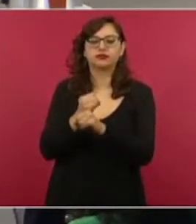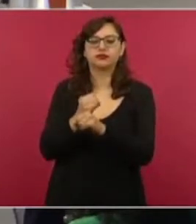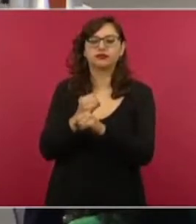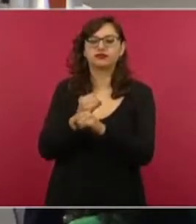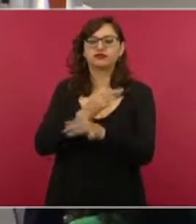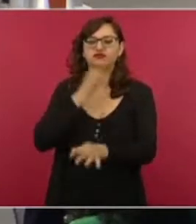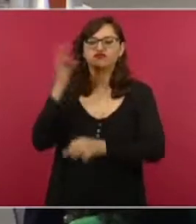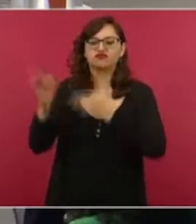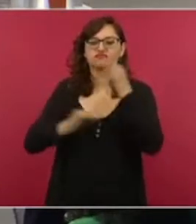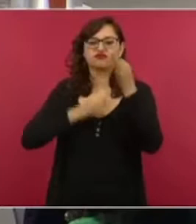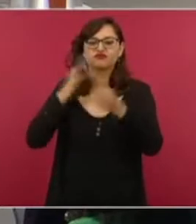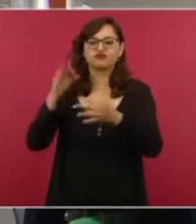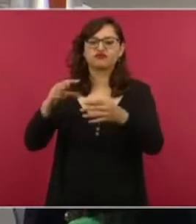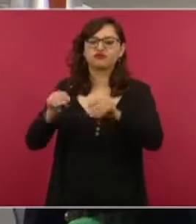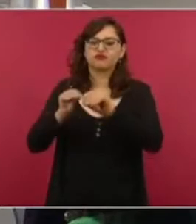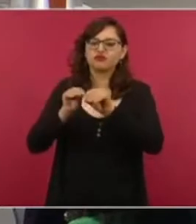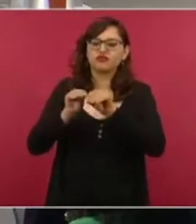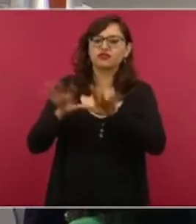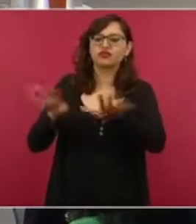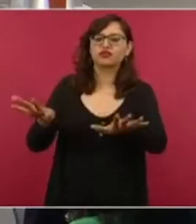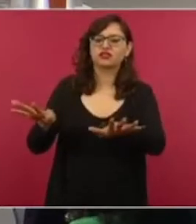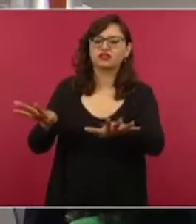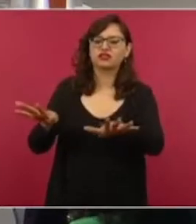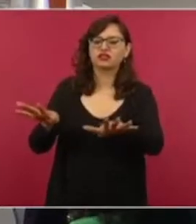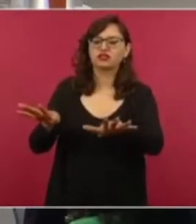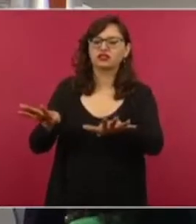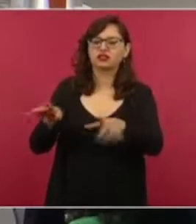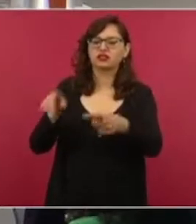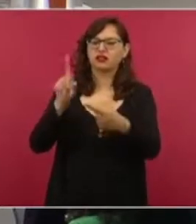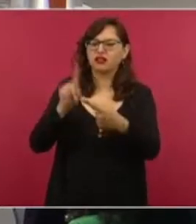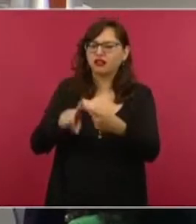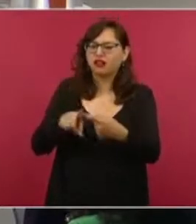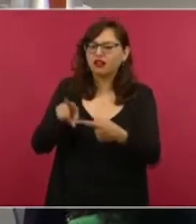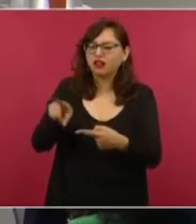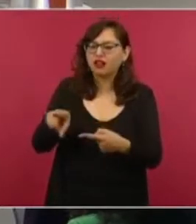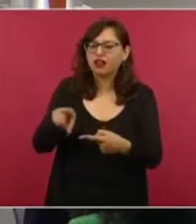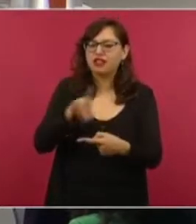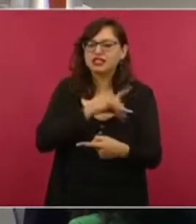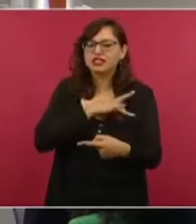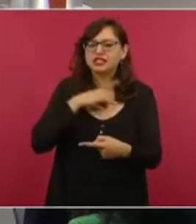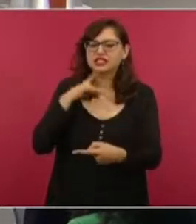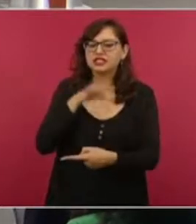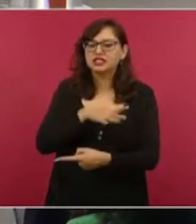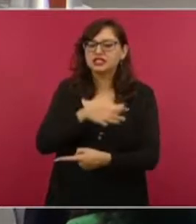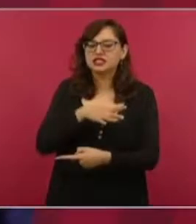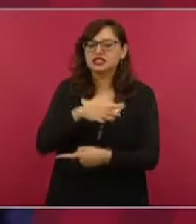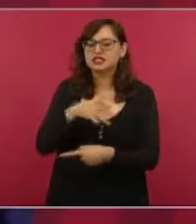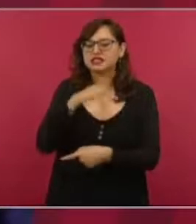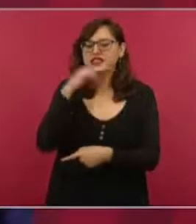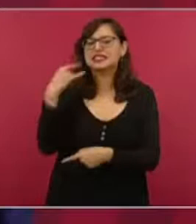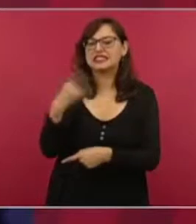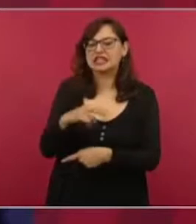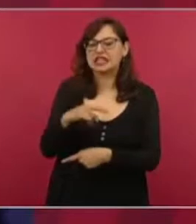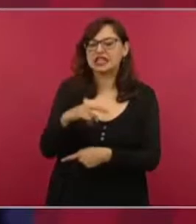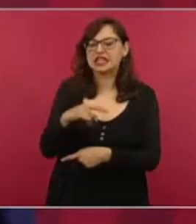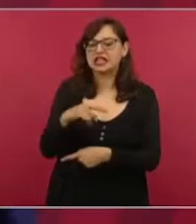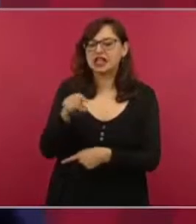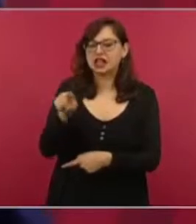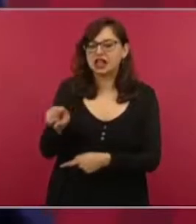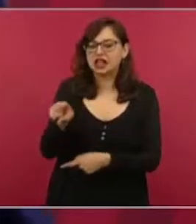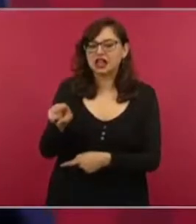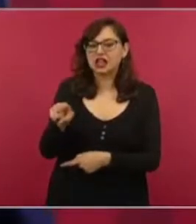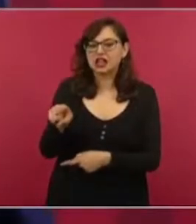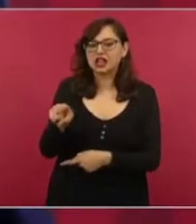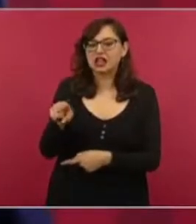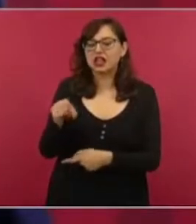información de Chile diciendo esto mismo le va a